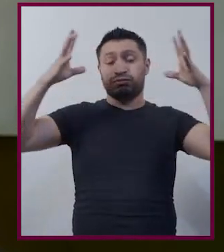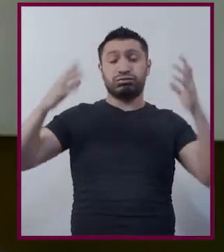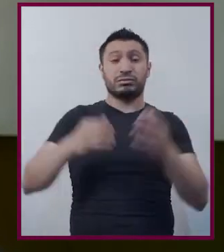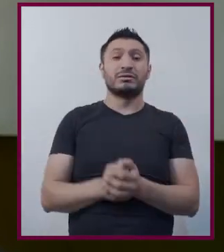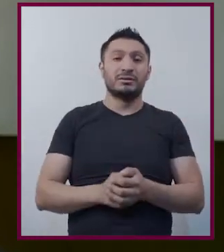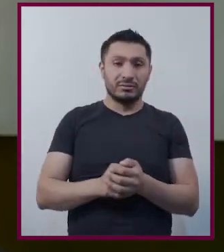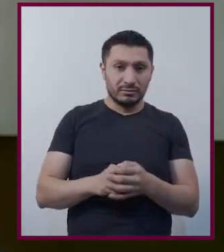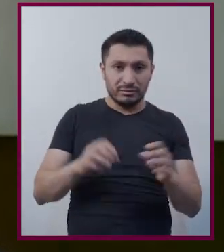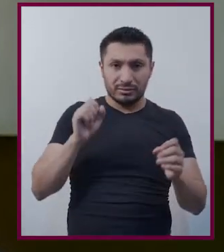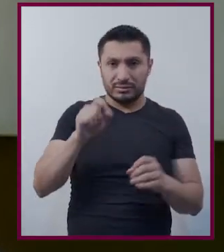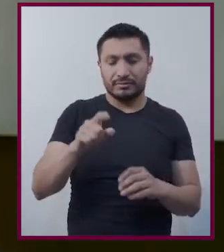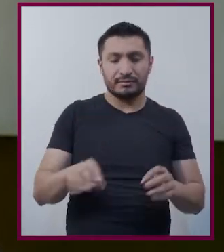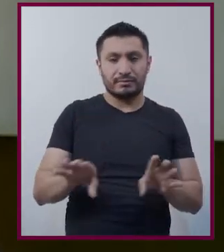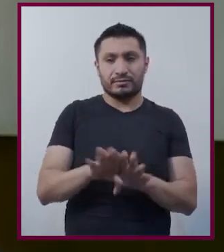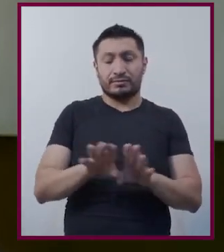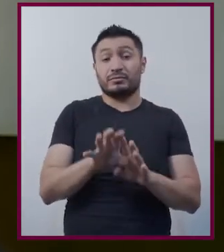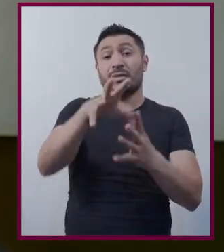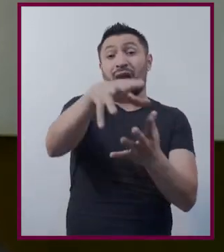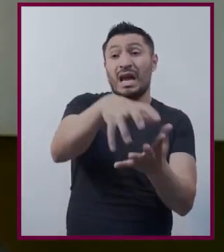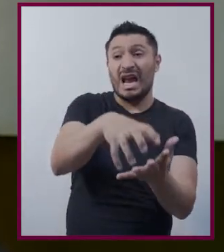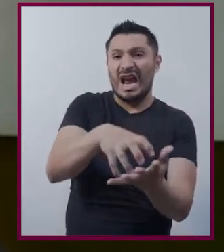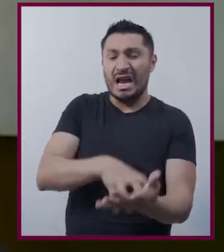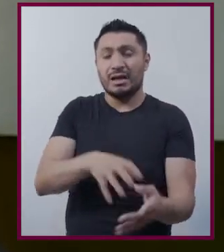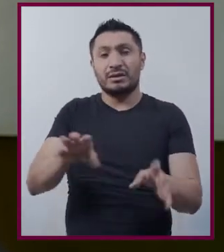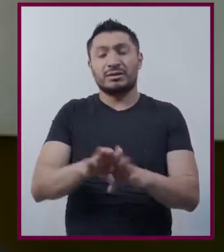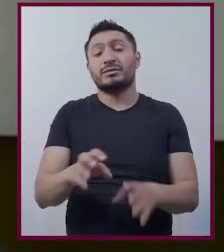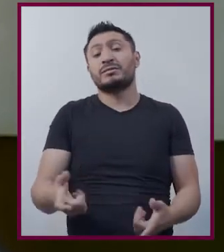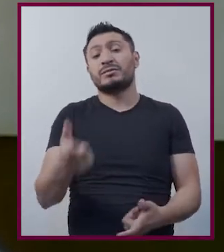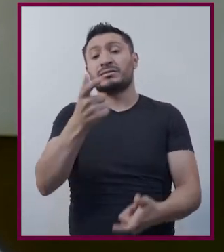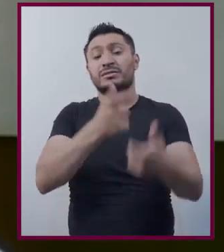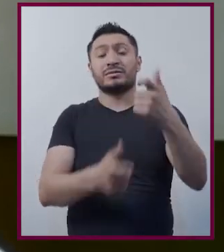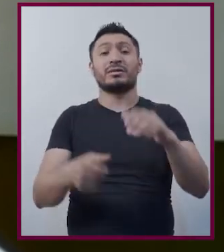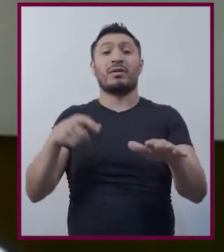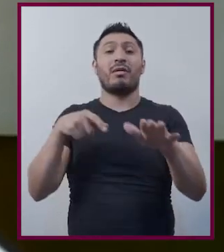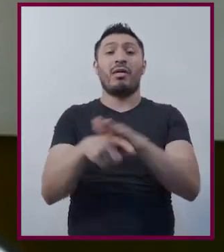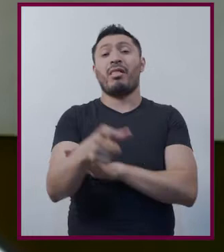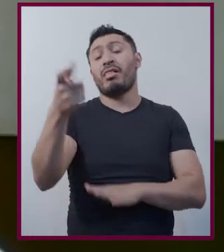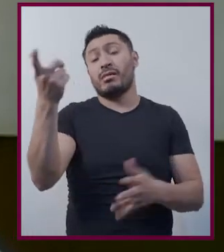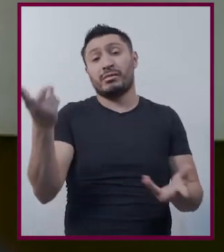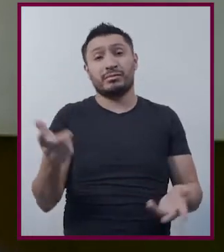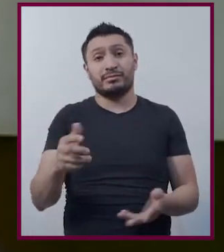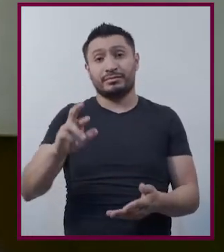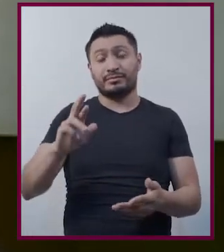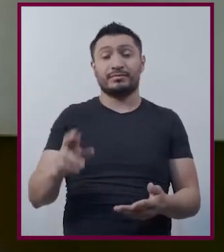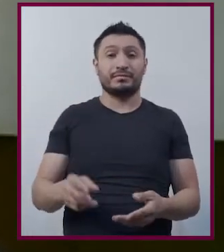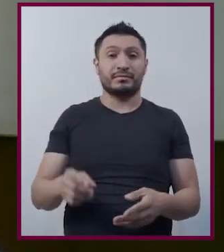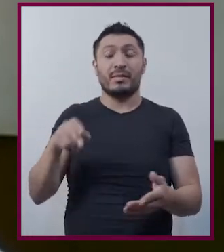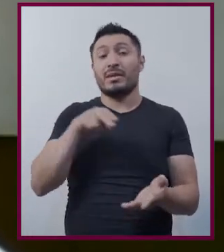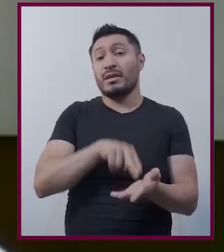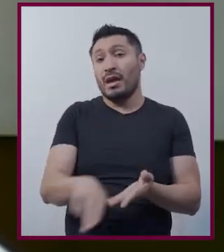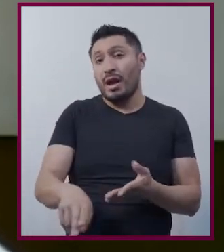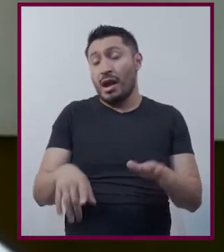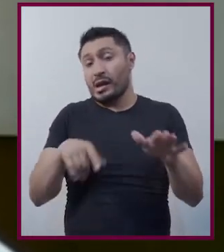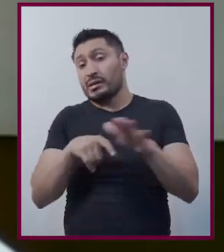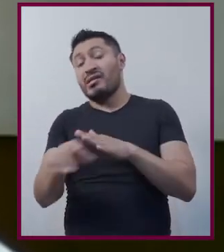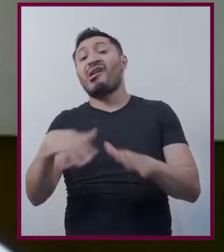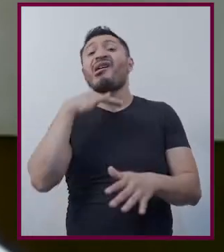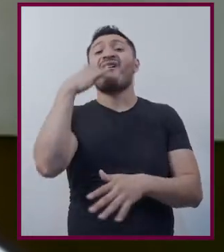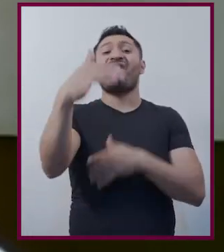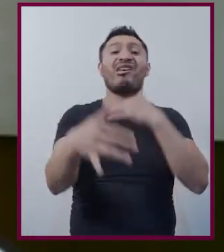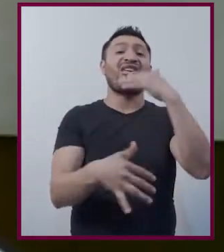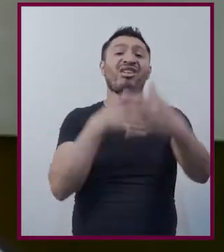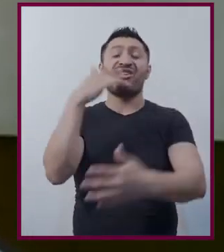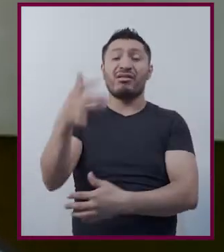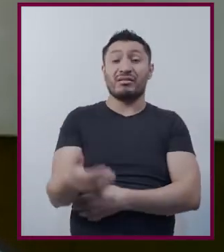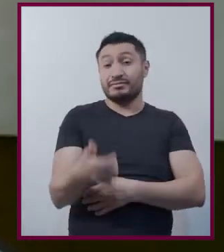tenemos acaparadores, tenemos también una economía ilegal, una economía negra y por